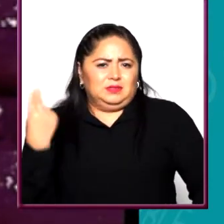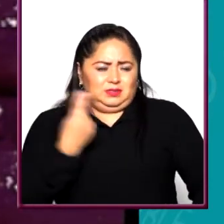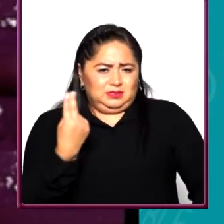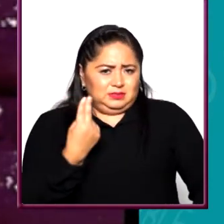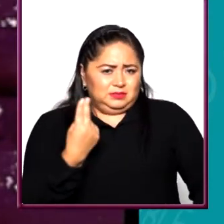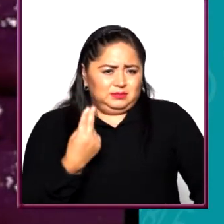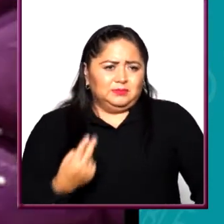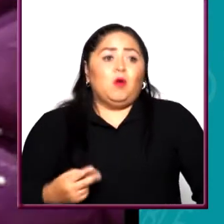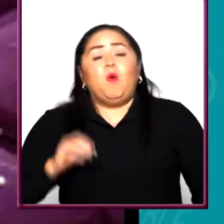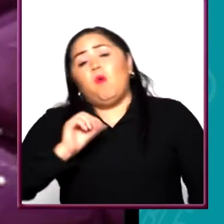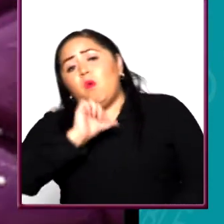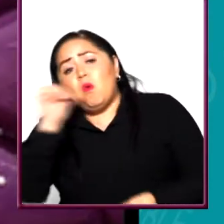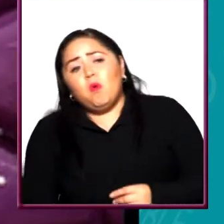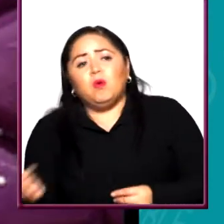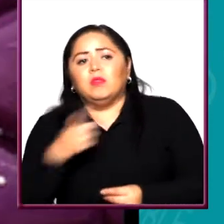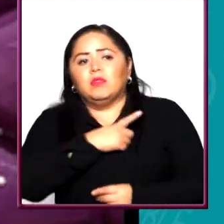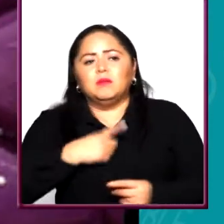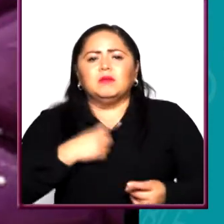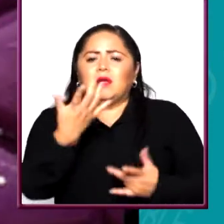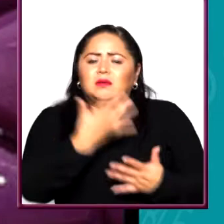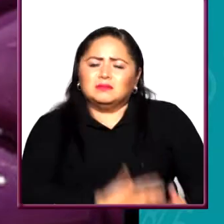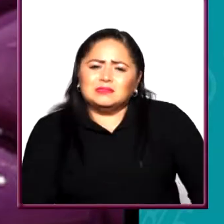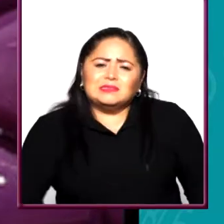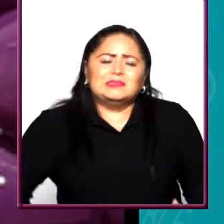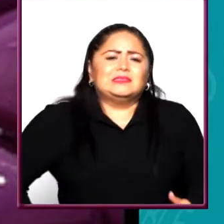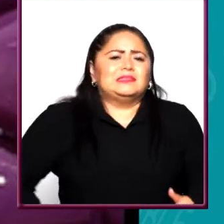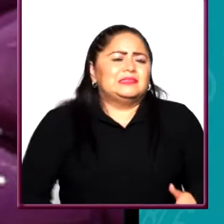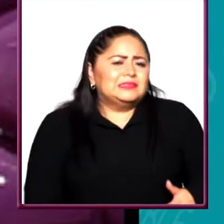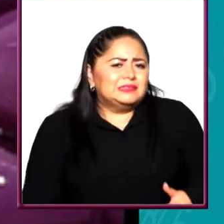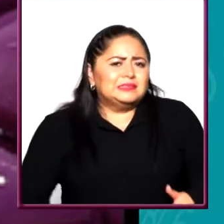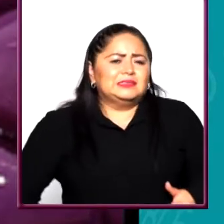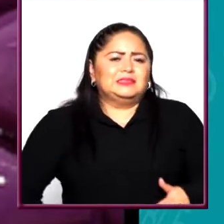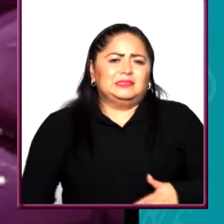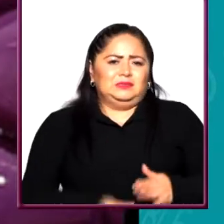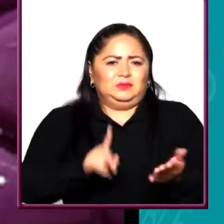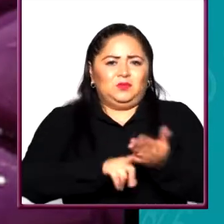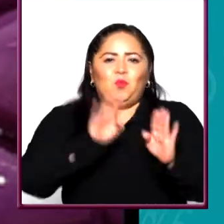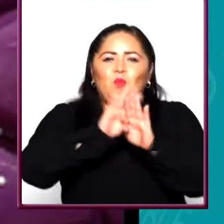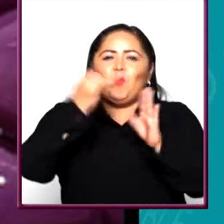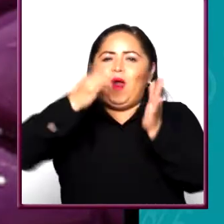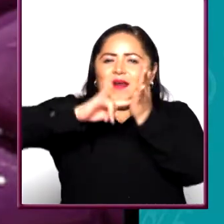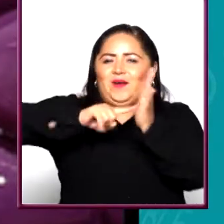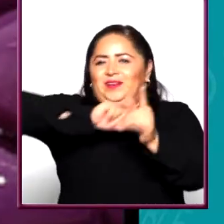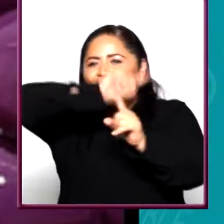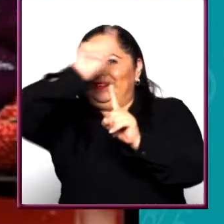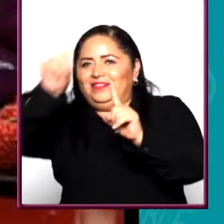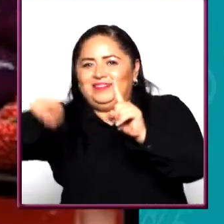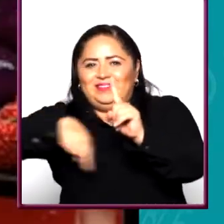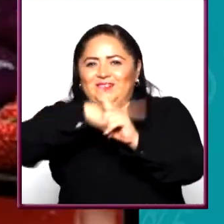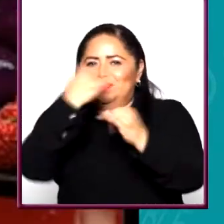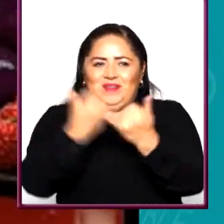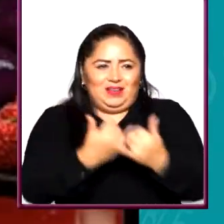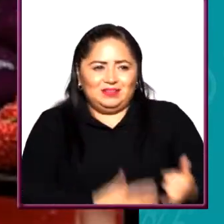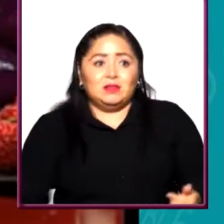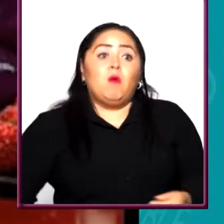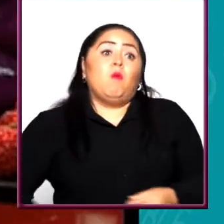vientre. Otro es que te hagas masajes circulares en el sentido de las manecillas del reloj.